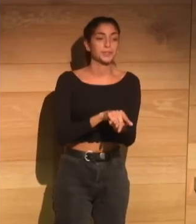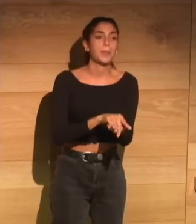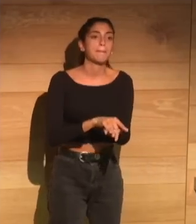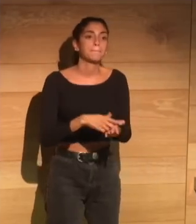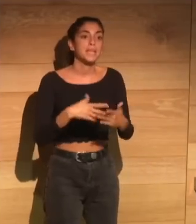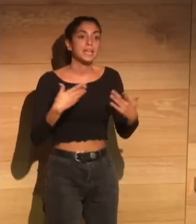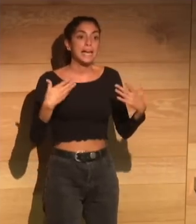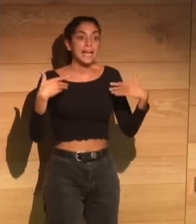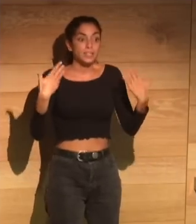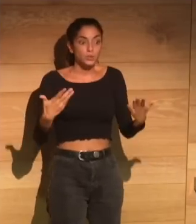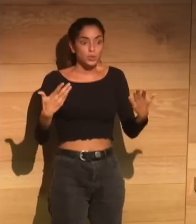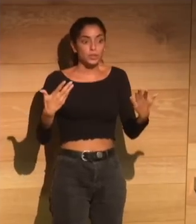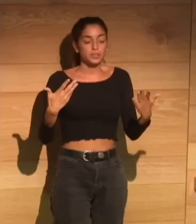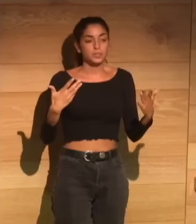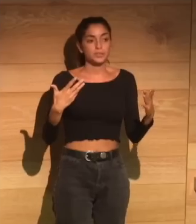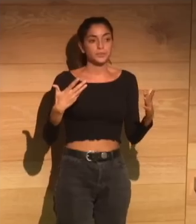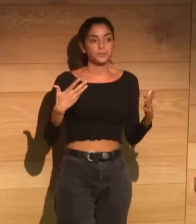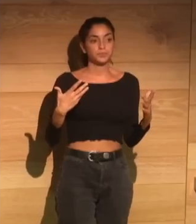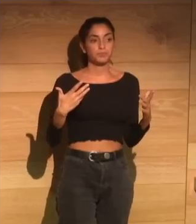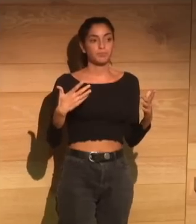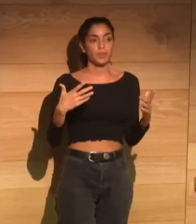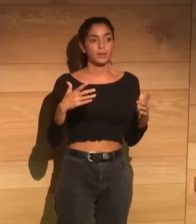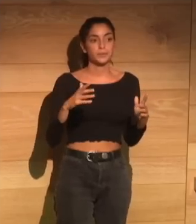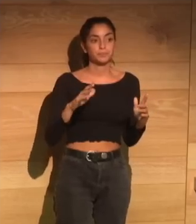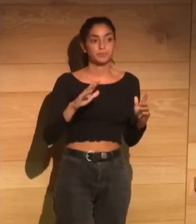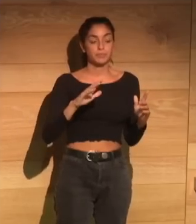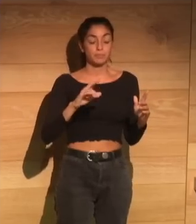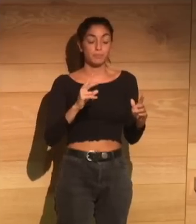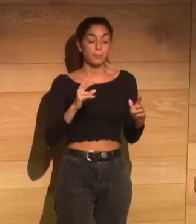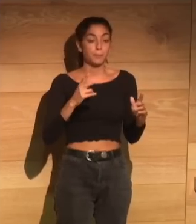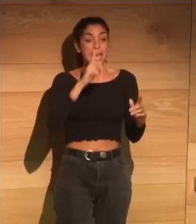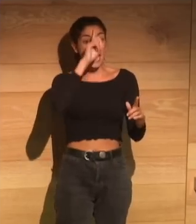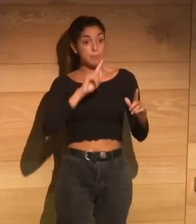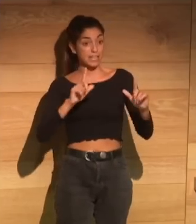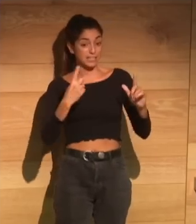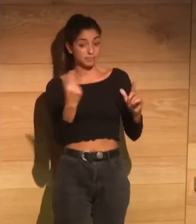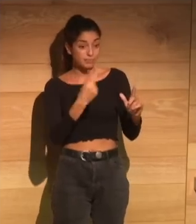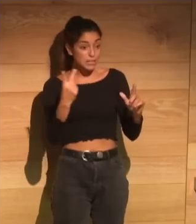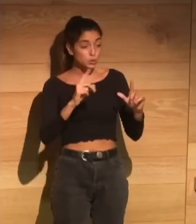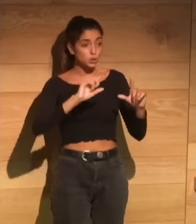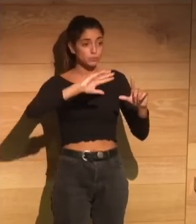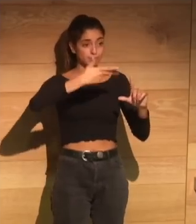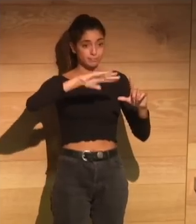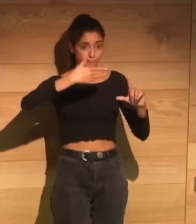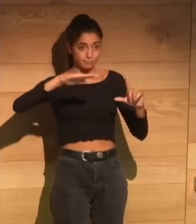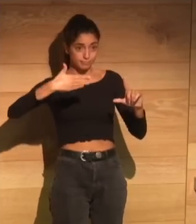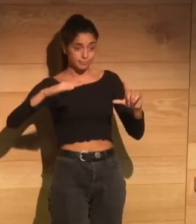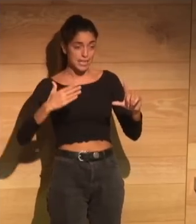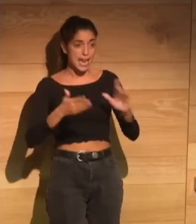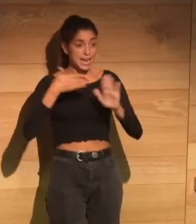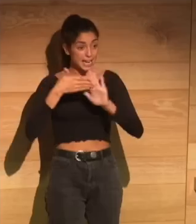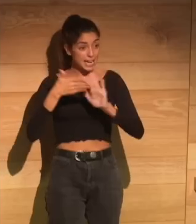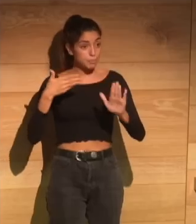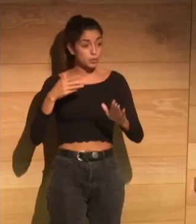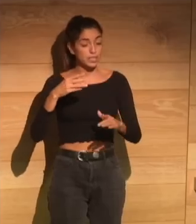Sobreimpone la imagen a tal velocidad de la jaula y del... pájaro, que la sensación en la recomposición de